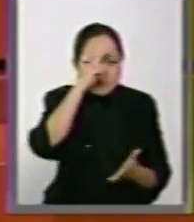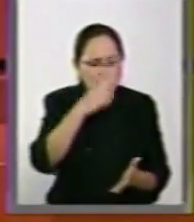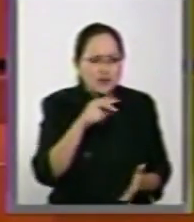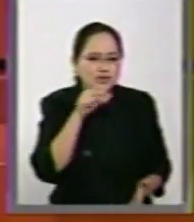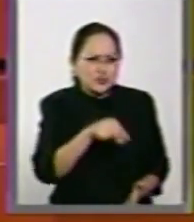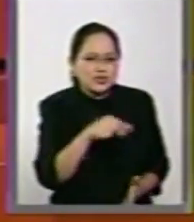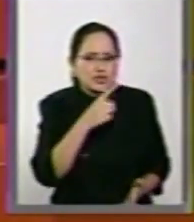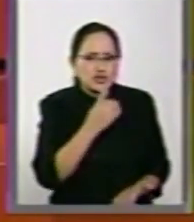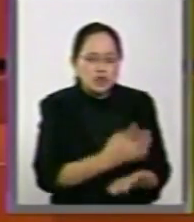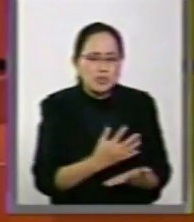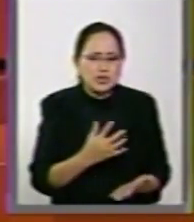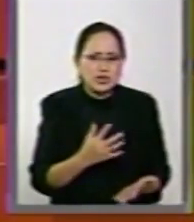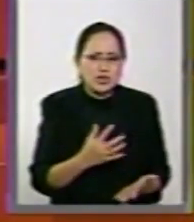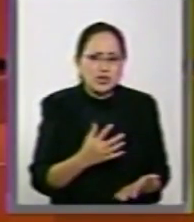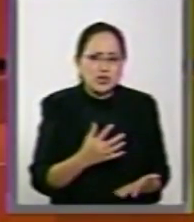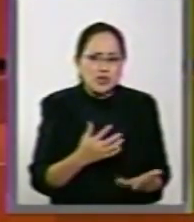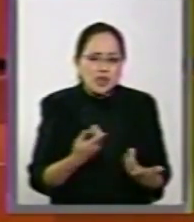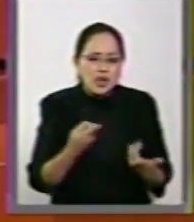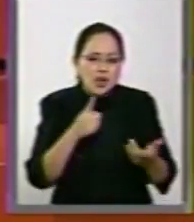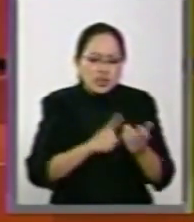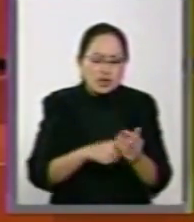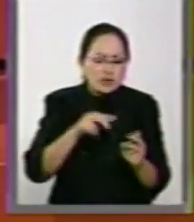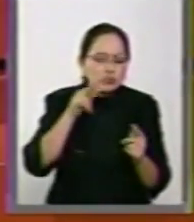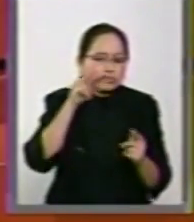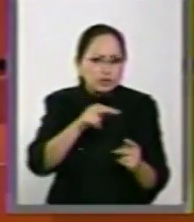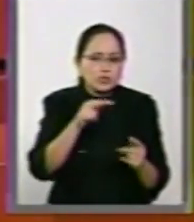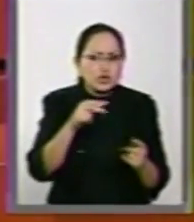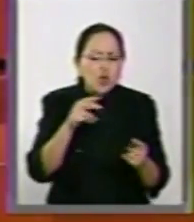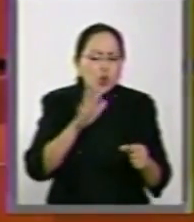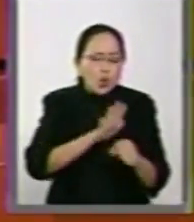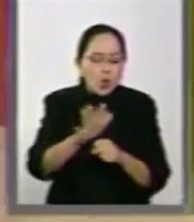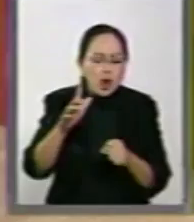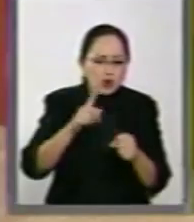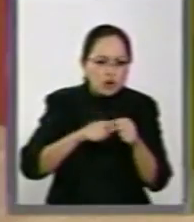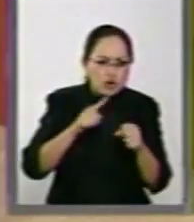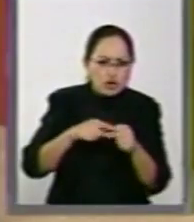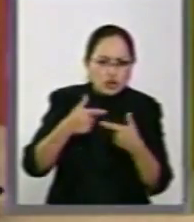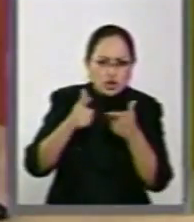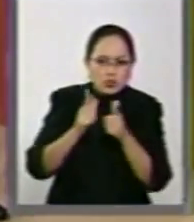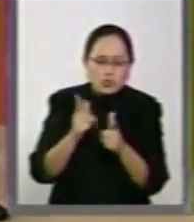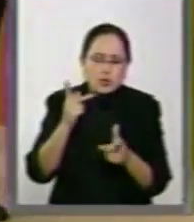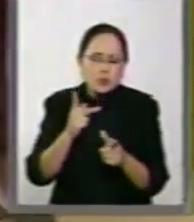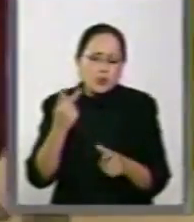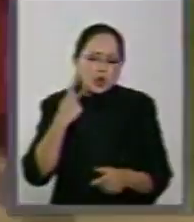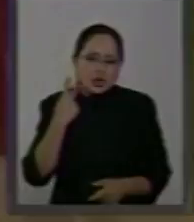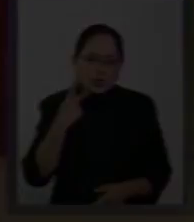exclusivamente a través del cristal del color de los partidos políticos. Gracias, presidente.